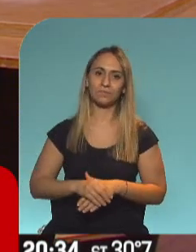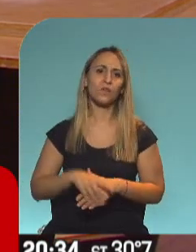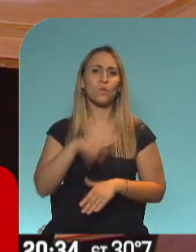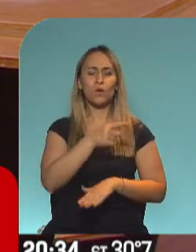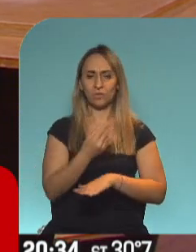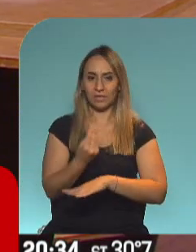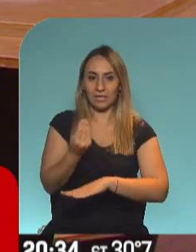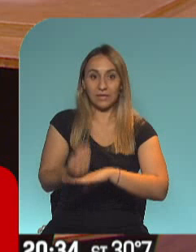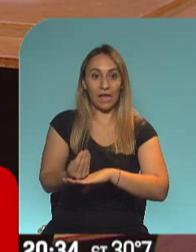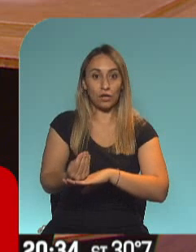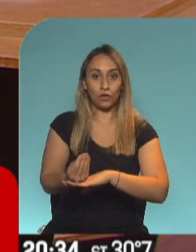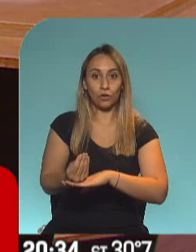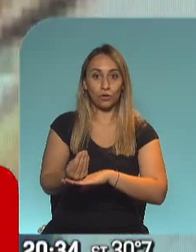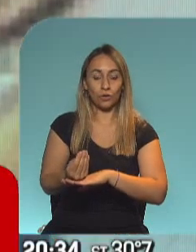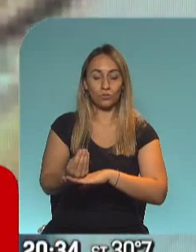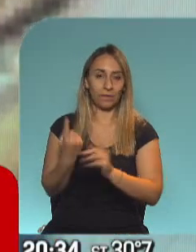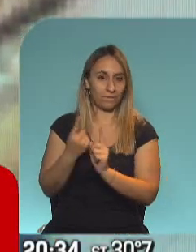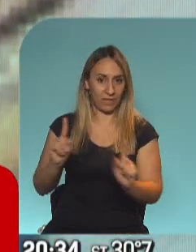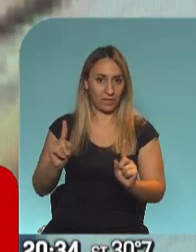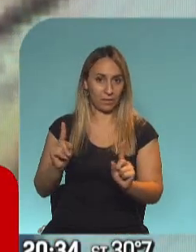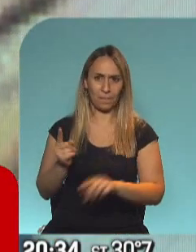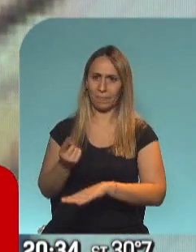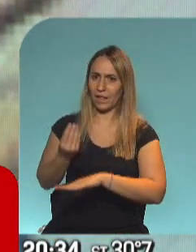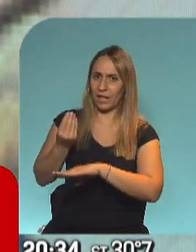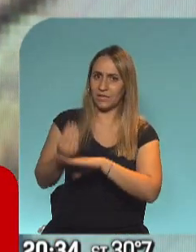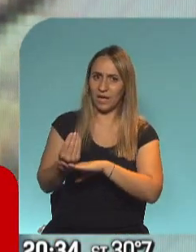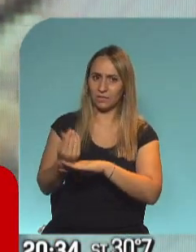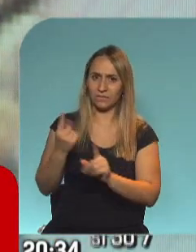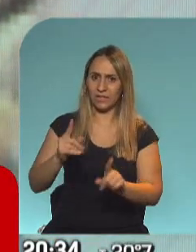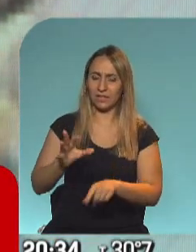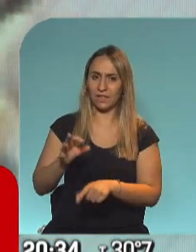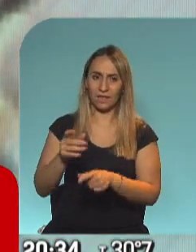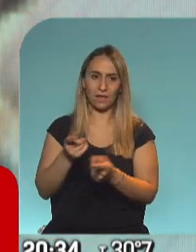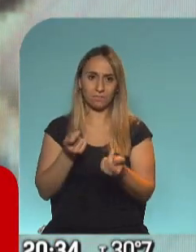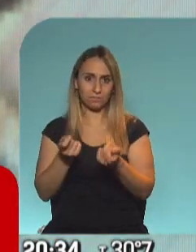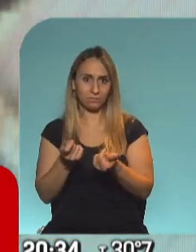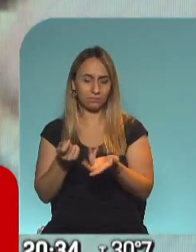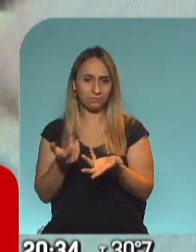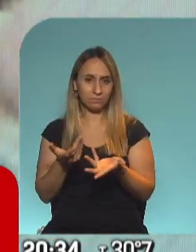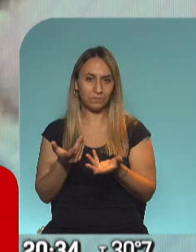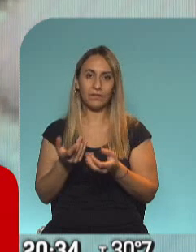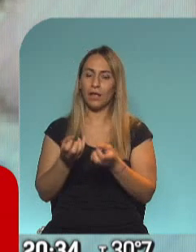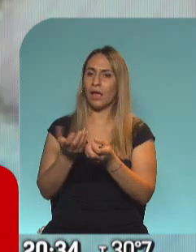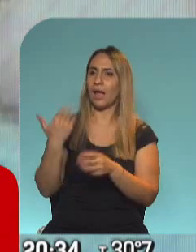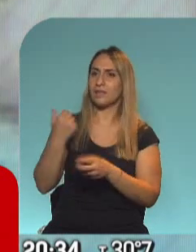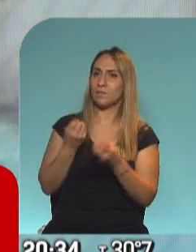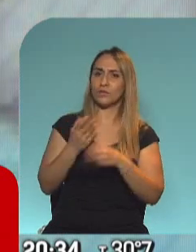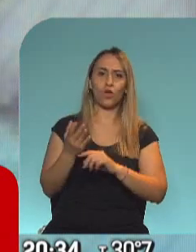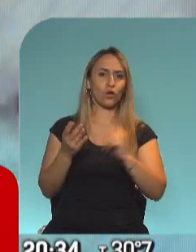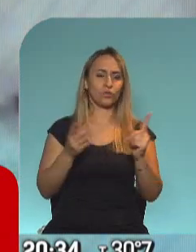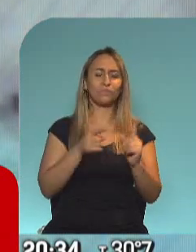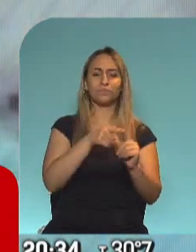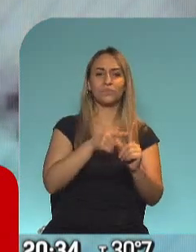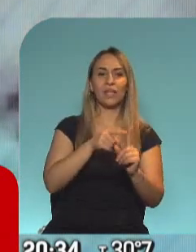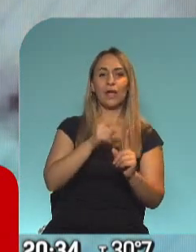que ha cambiado, que es un cargo paradigmático, digamos, de este año de gestión, porque había comenzado otra persona en tu lugar, que era